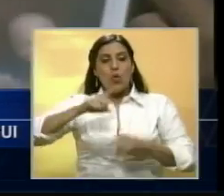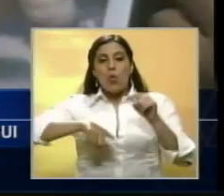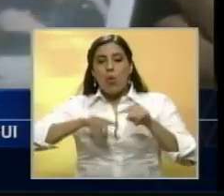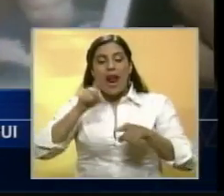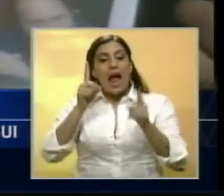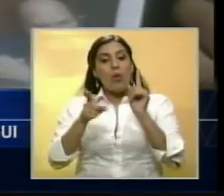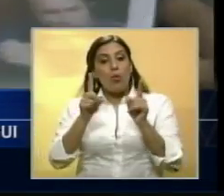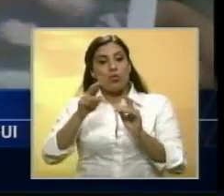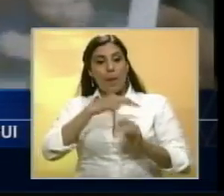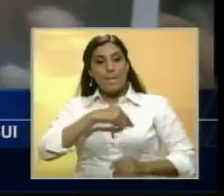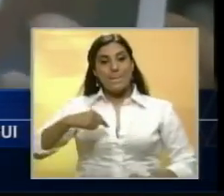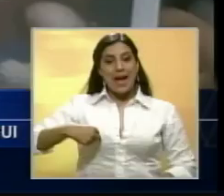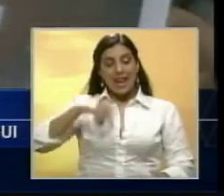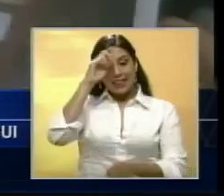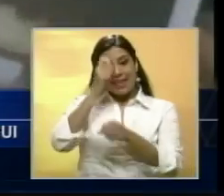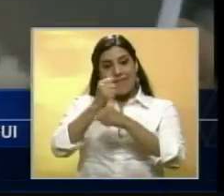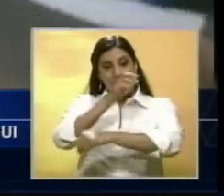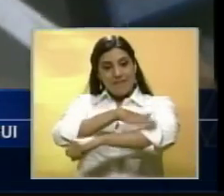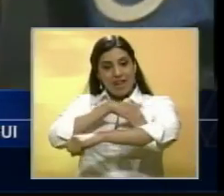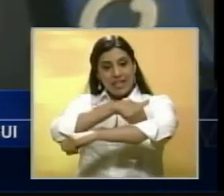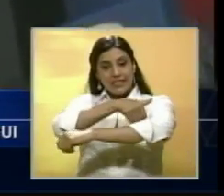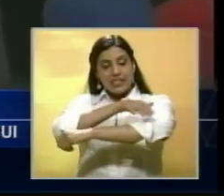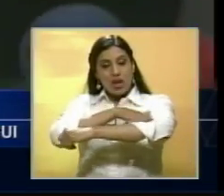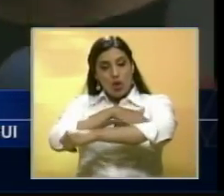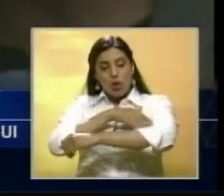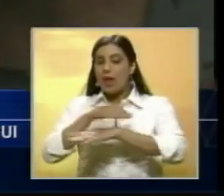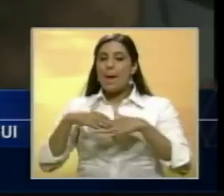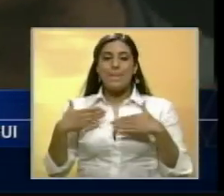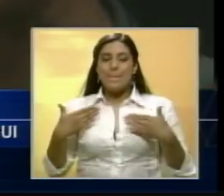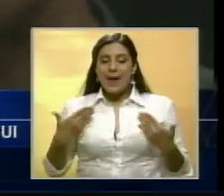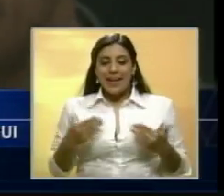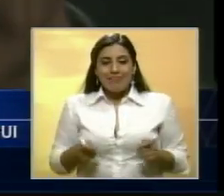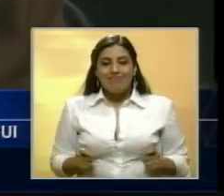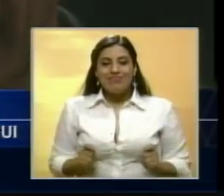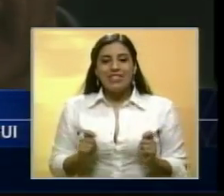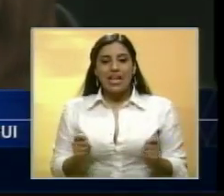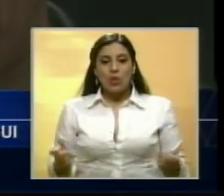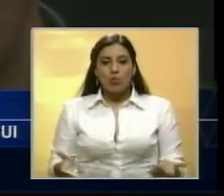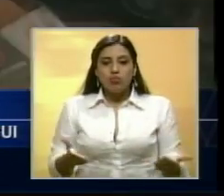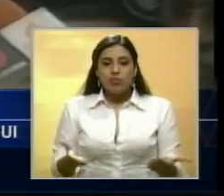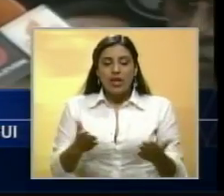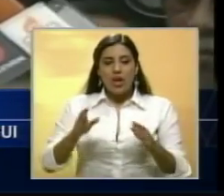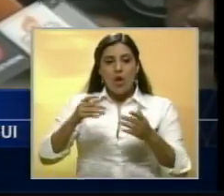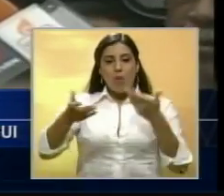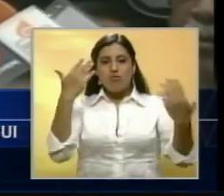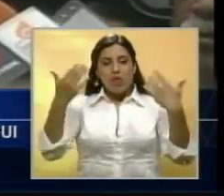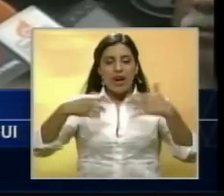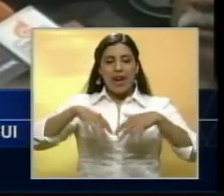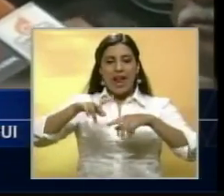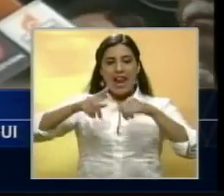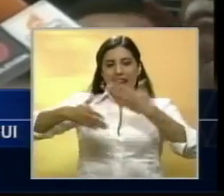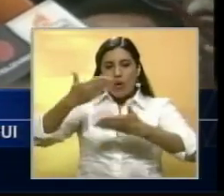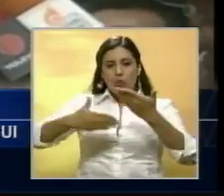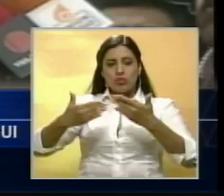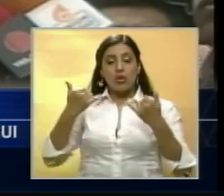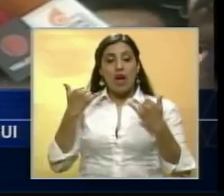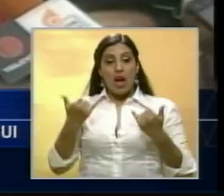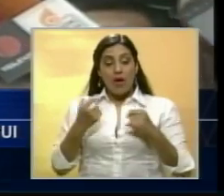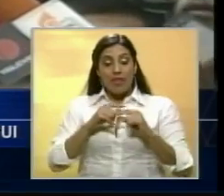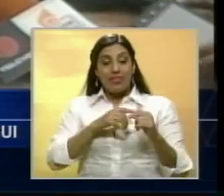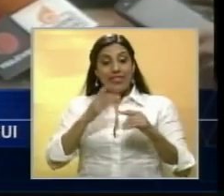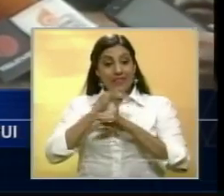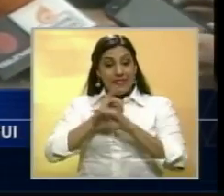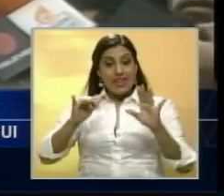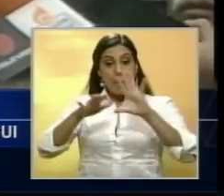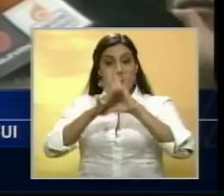a algunos delincuentes de Barcelona, Tronconal, para que trataran de propiciar saqueo. Después de los hechos del día